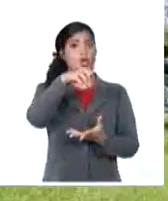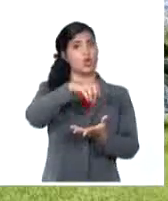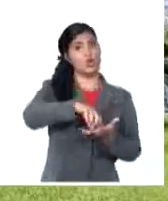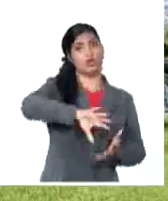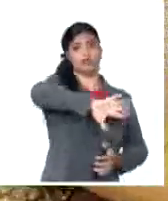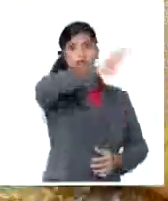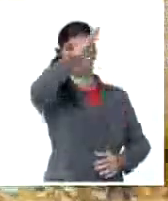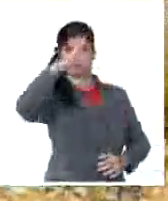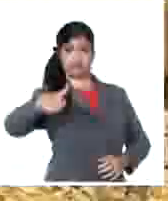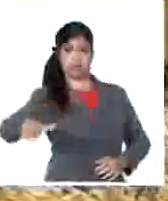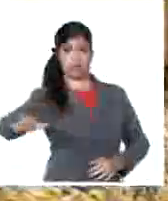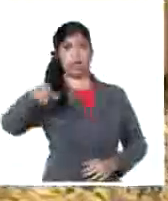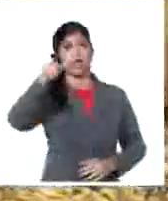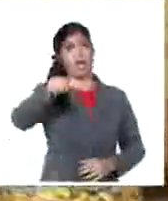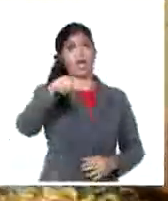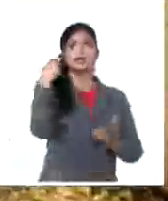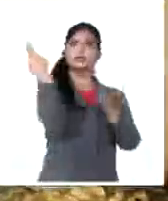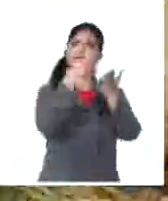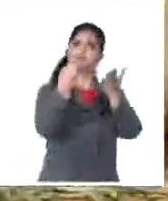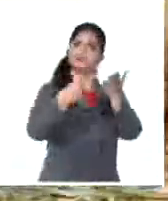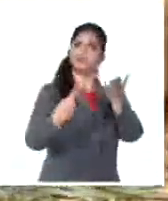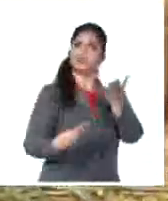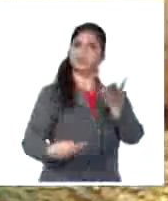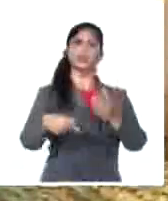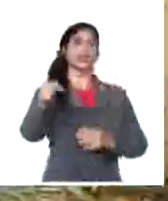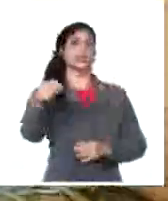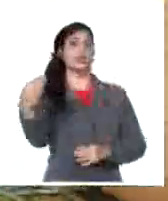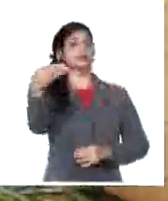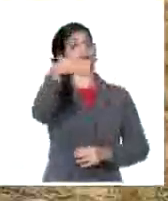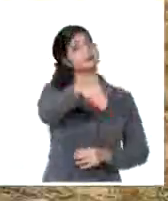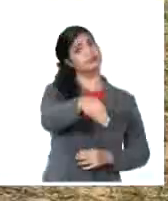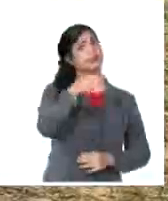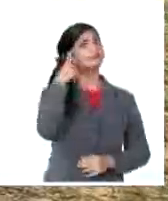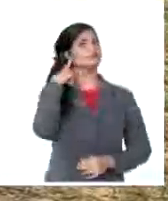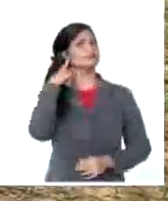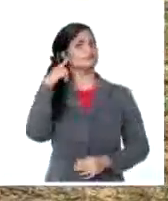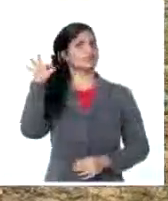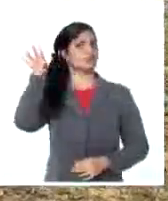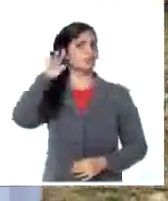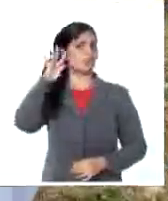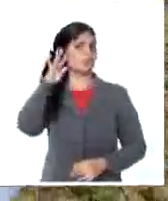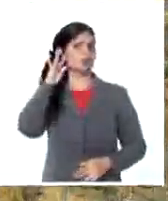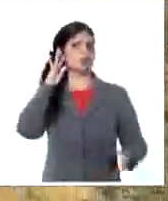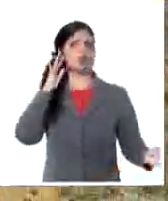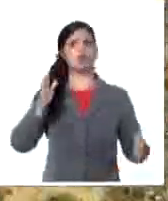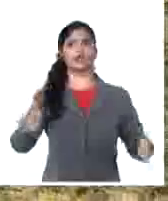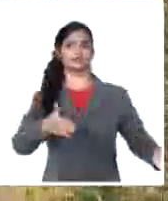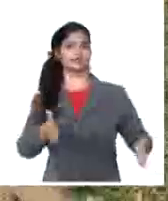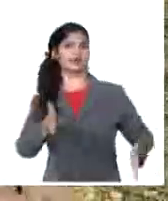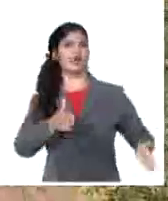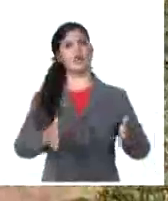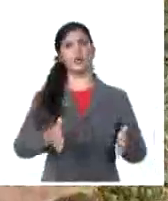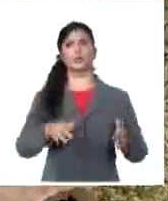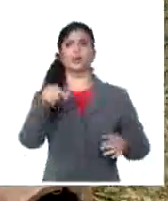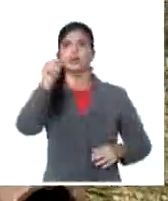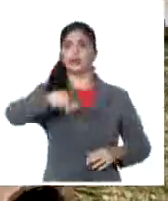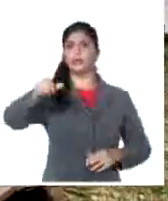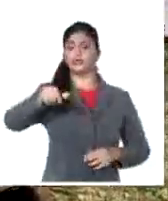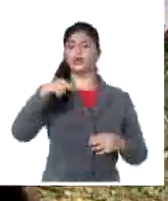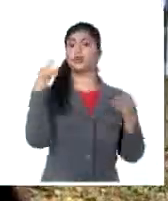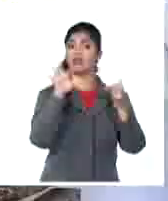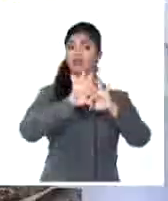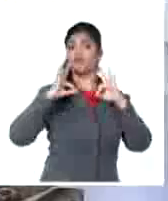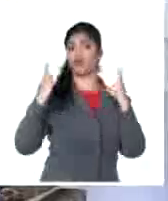de la prehistoria. Y de allí se fue al llamado de los tambores yuca. Descendientes de esclavos de origen